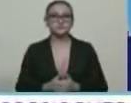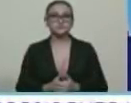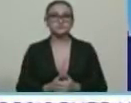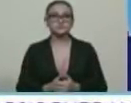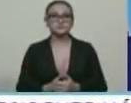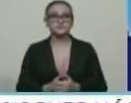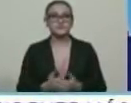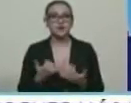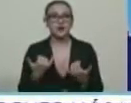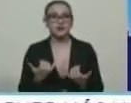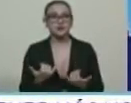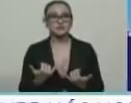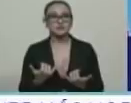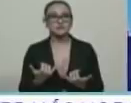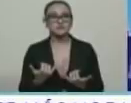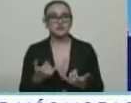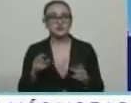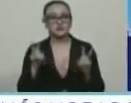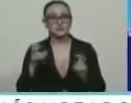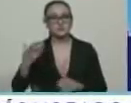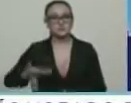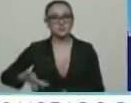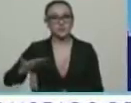mismo me gustaría destacar un punto.